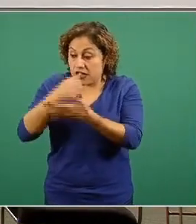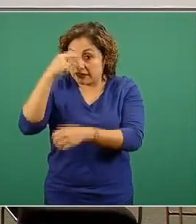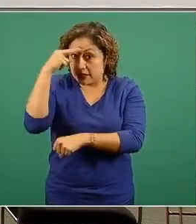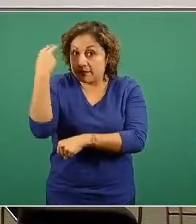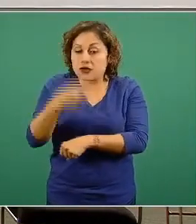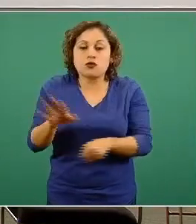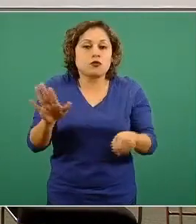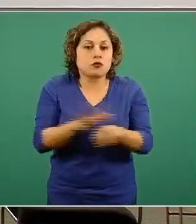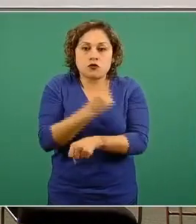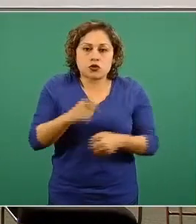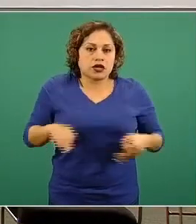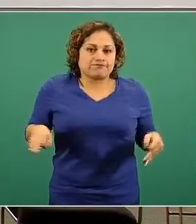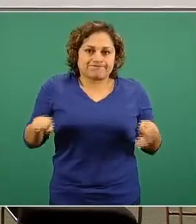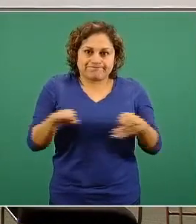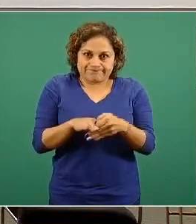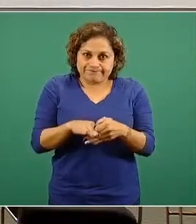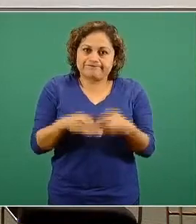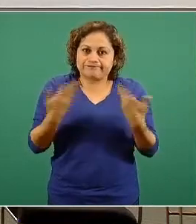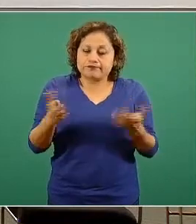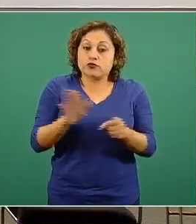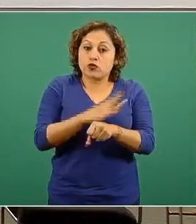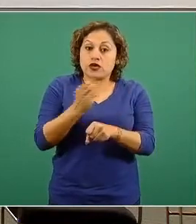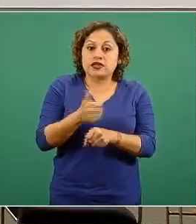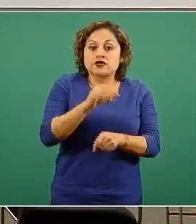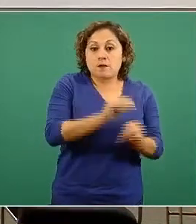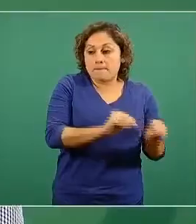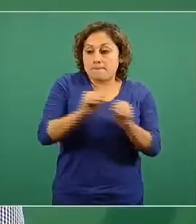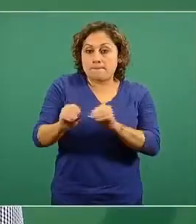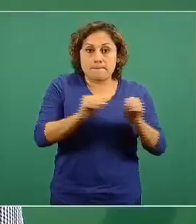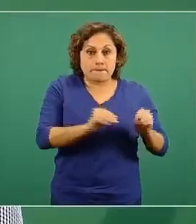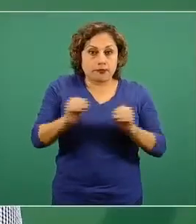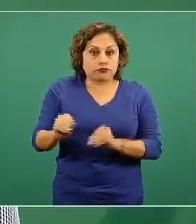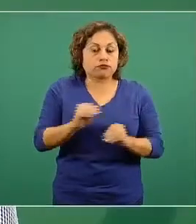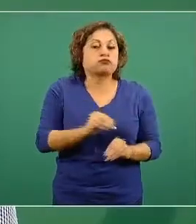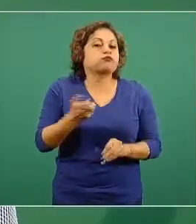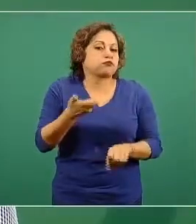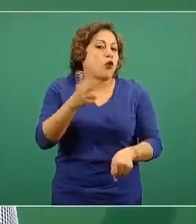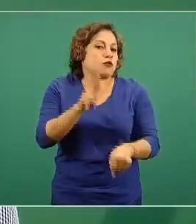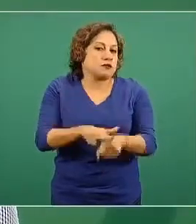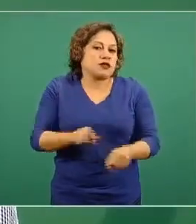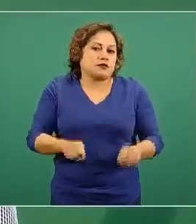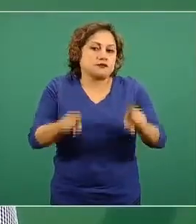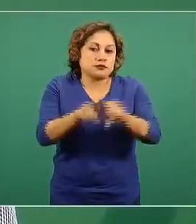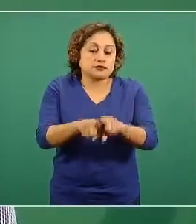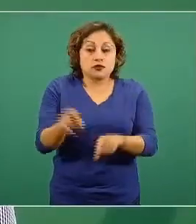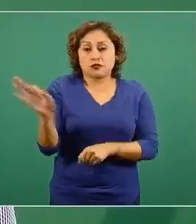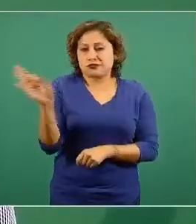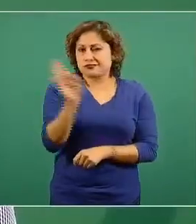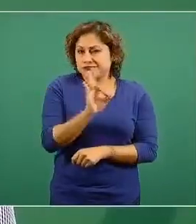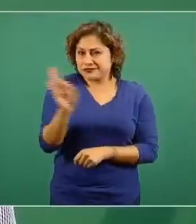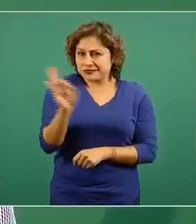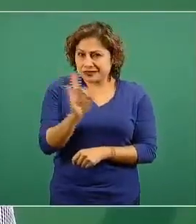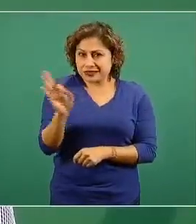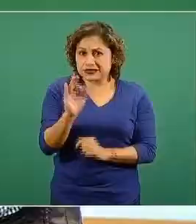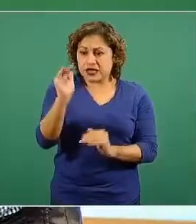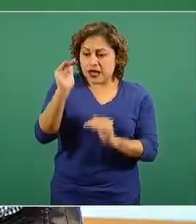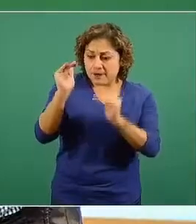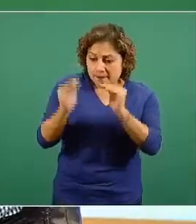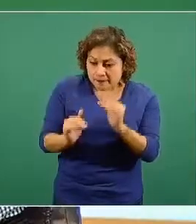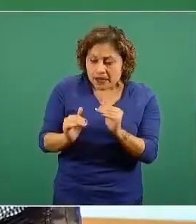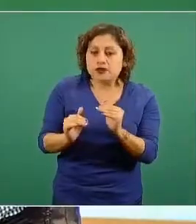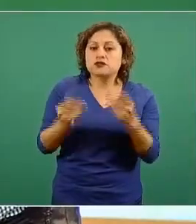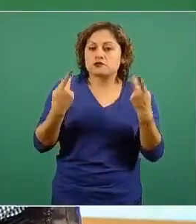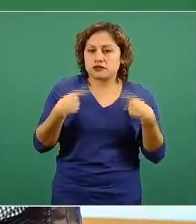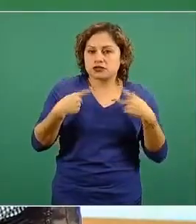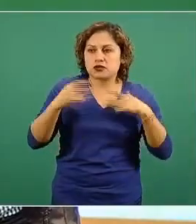que se tiene con el Estado de México. Muy probablemente con porcentajes menores se tengan personas también como